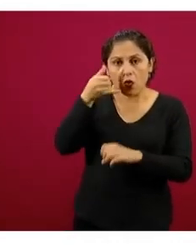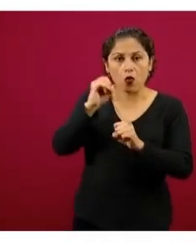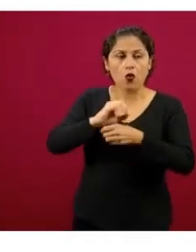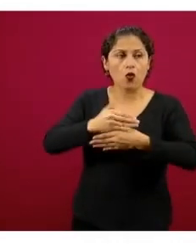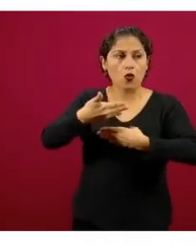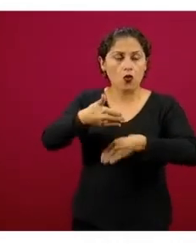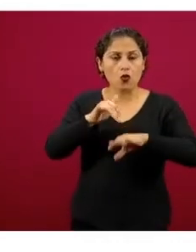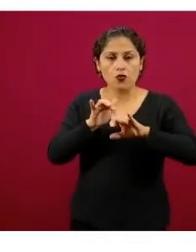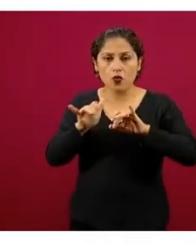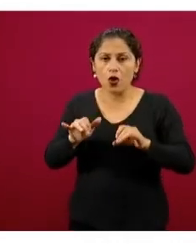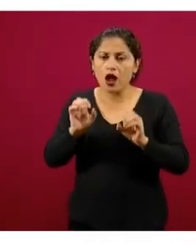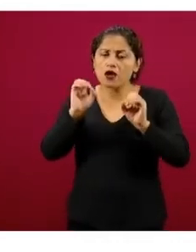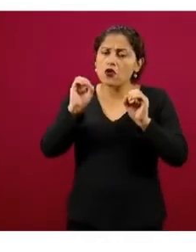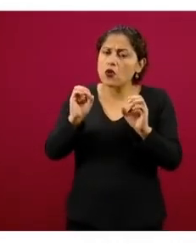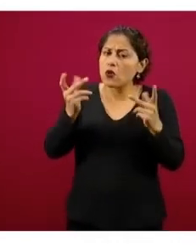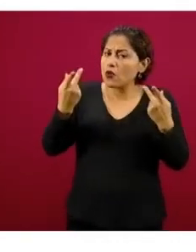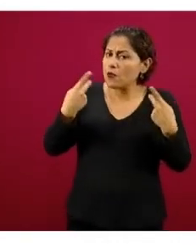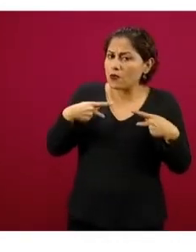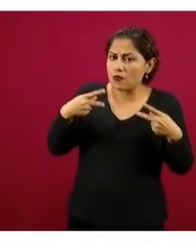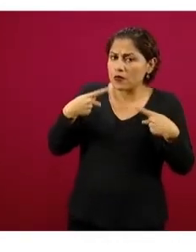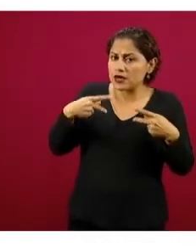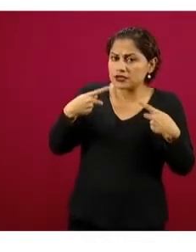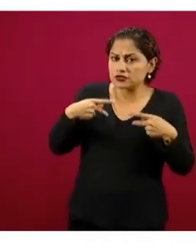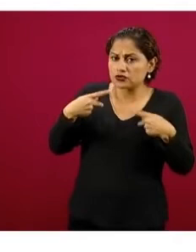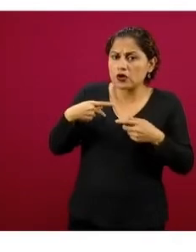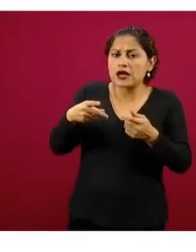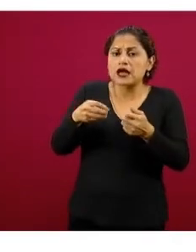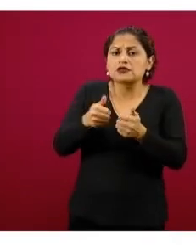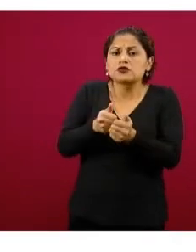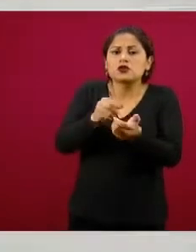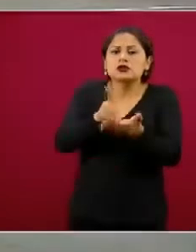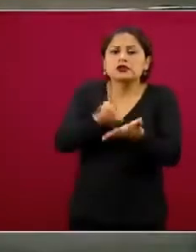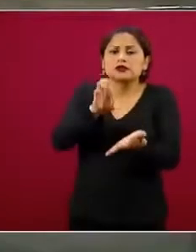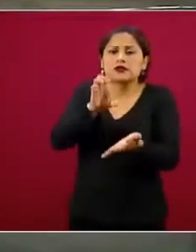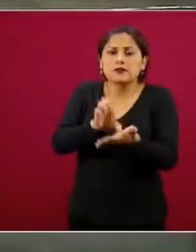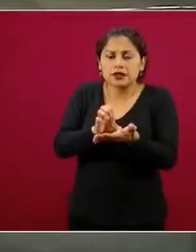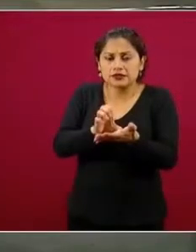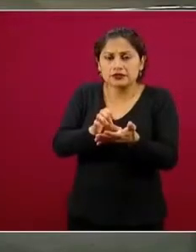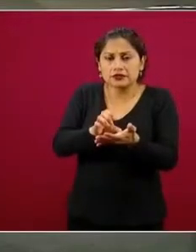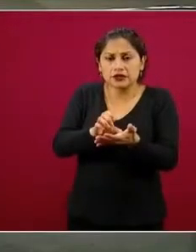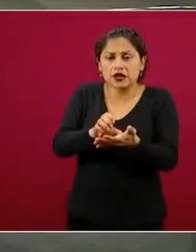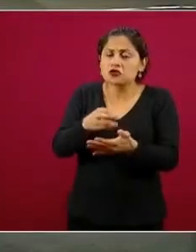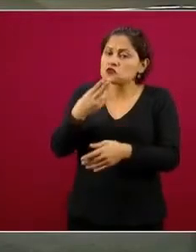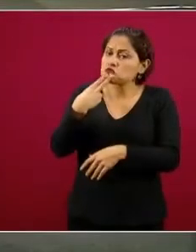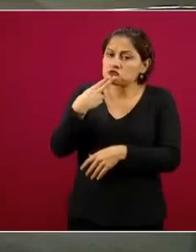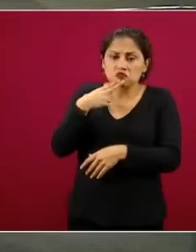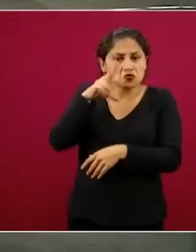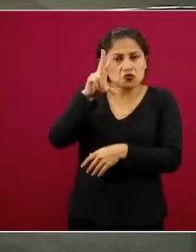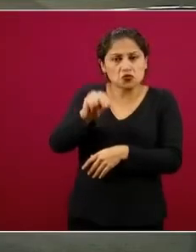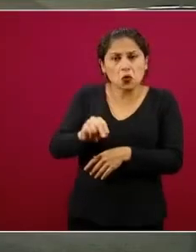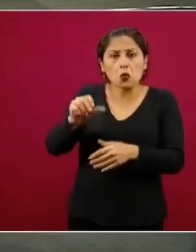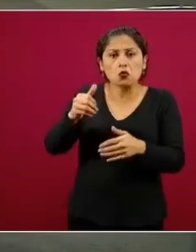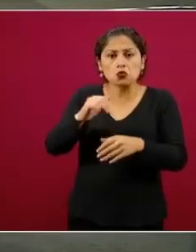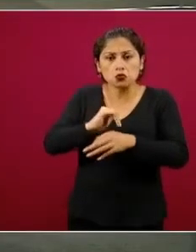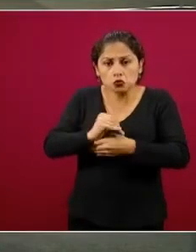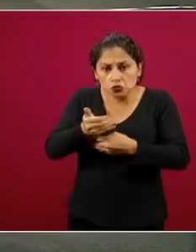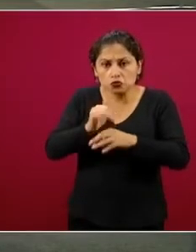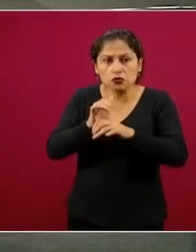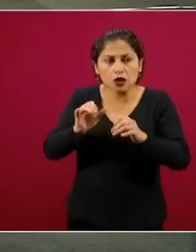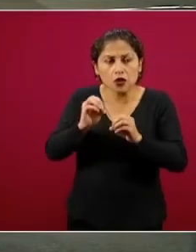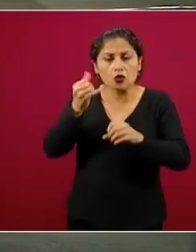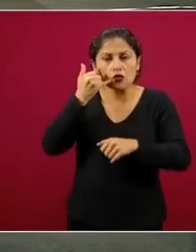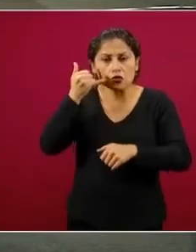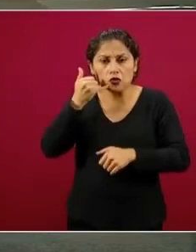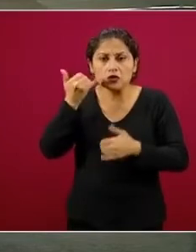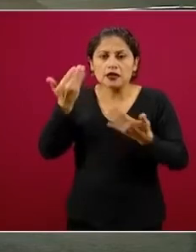son personas que viven con alguna discapacidad que no les permite utilizar otros recursos, y el teléfono